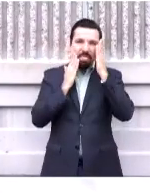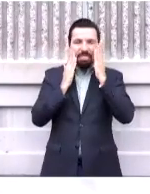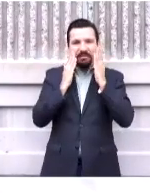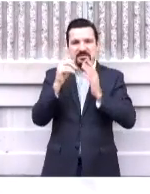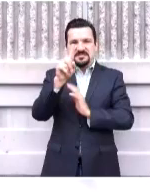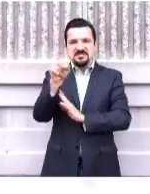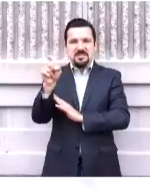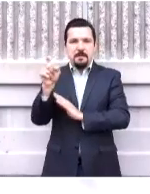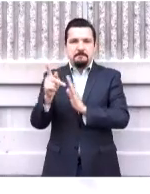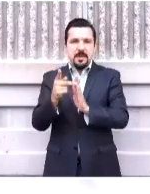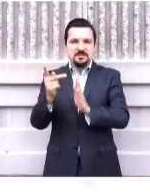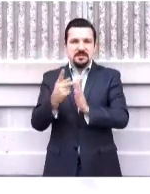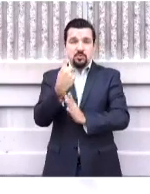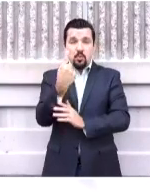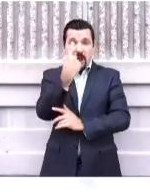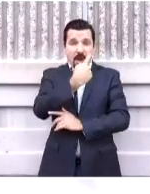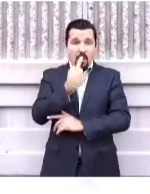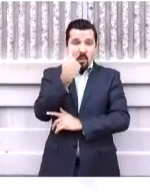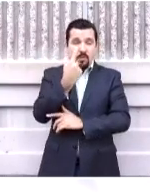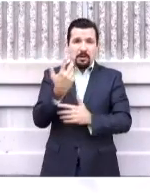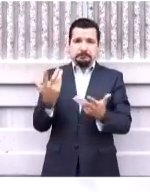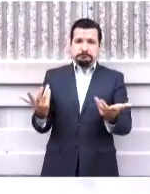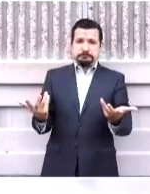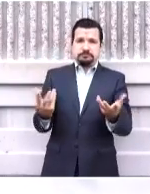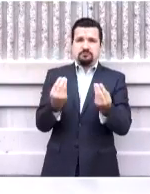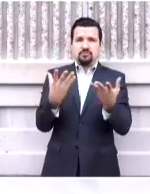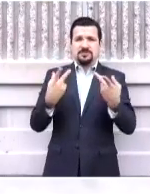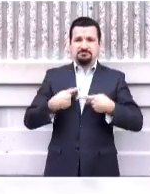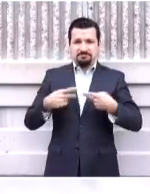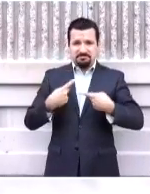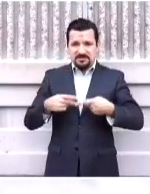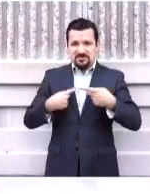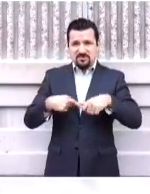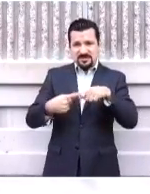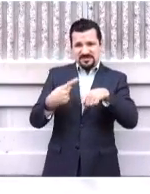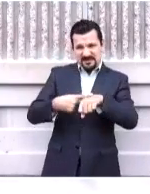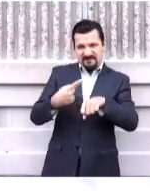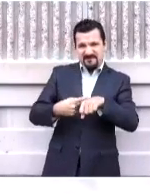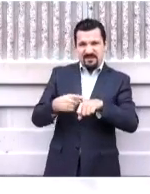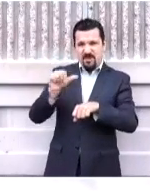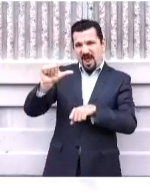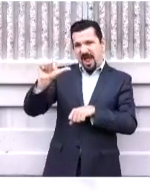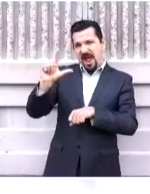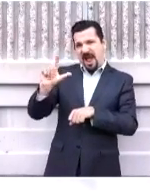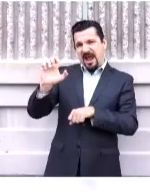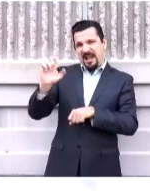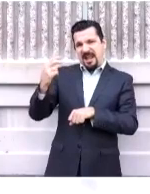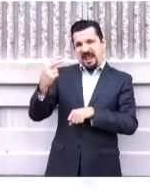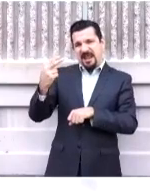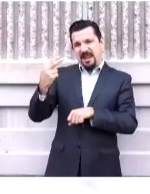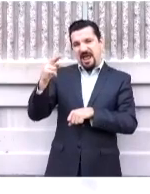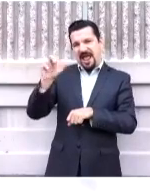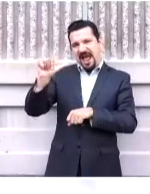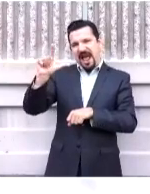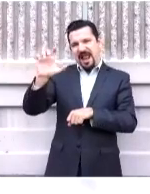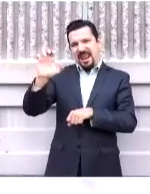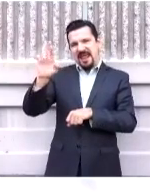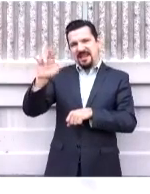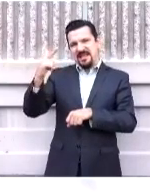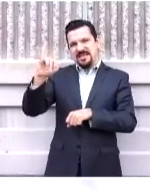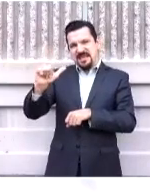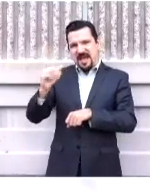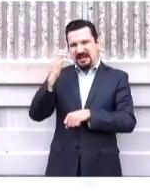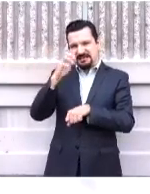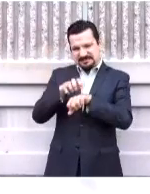sufren alergias y cada rato están tocando, cada momento están tocando su rostro. Entonces, por eso